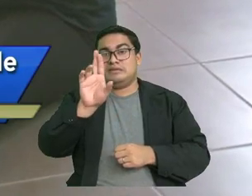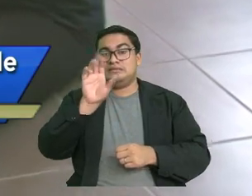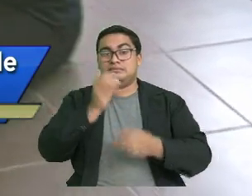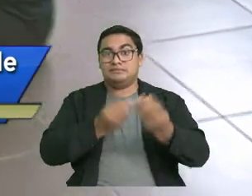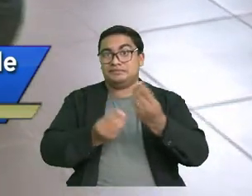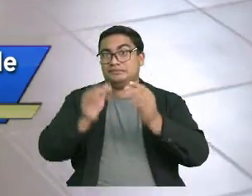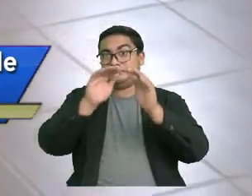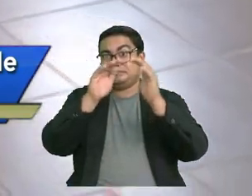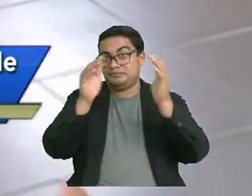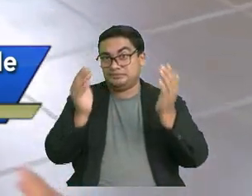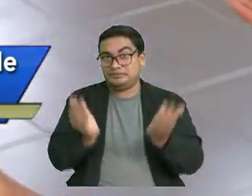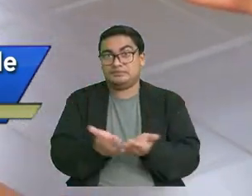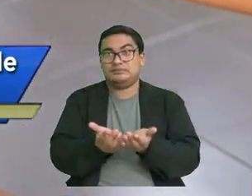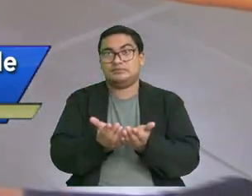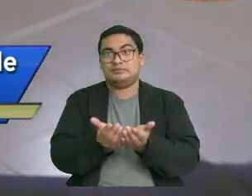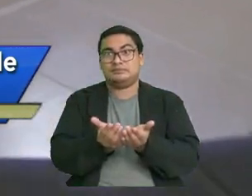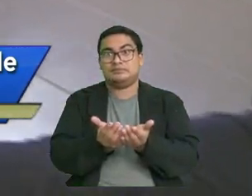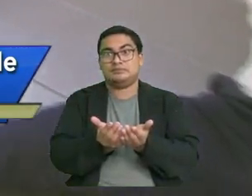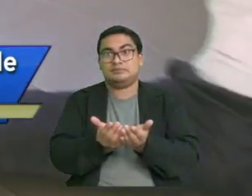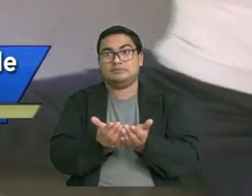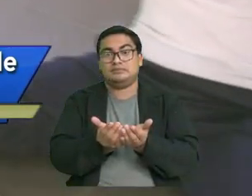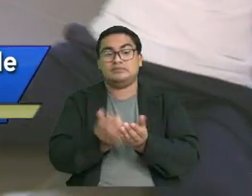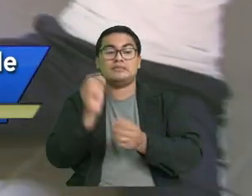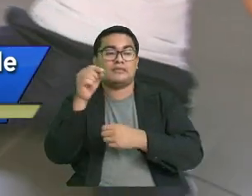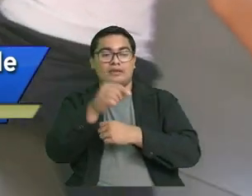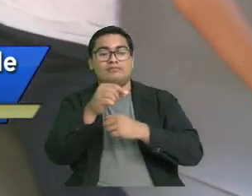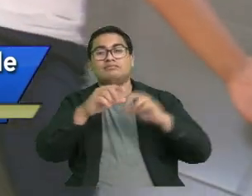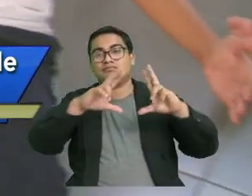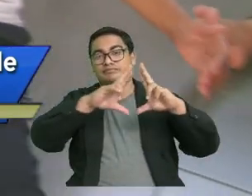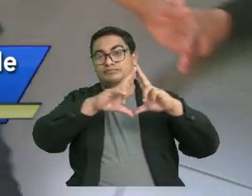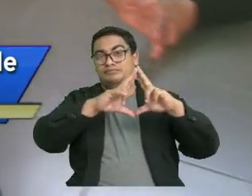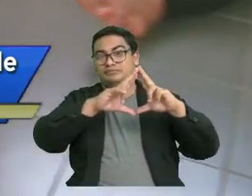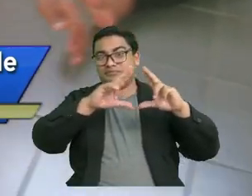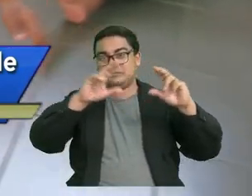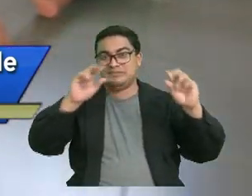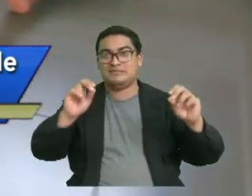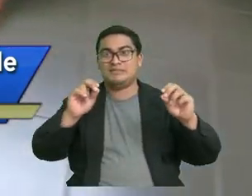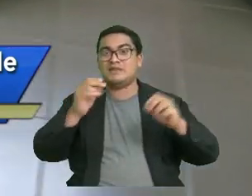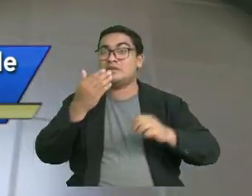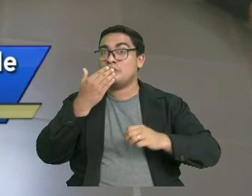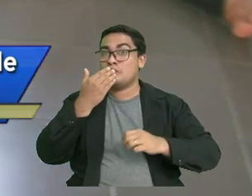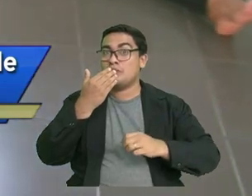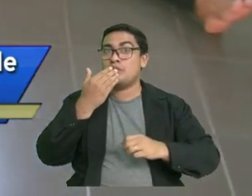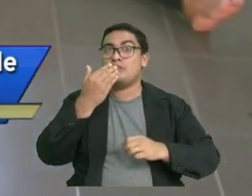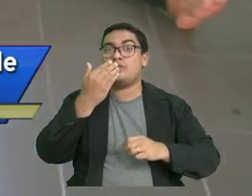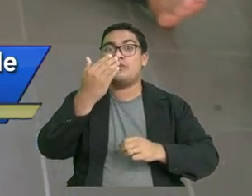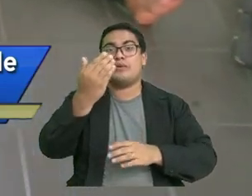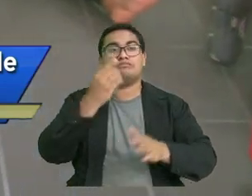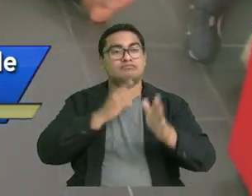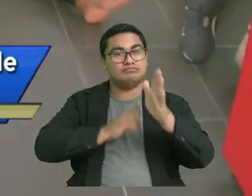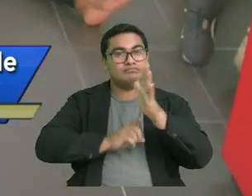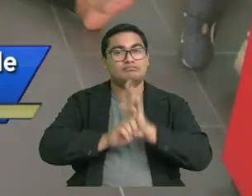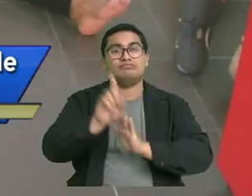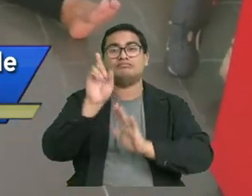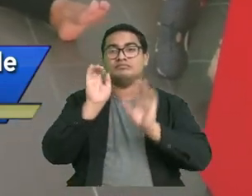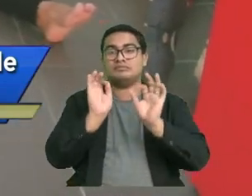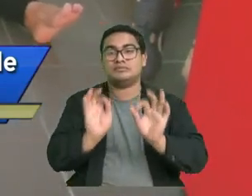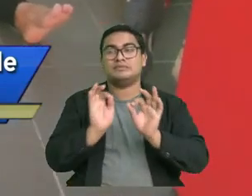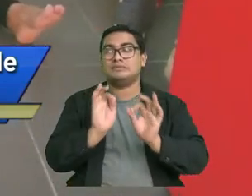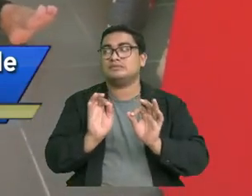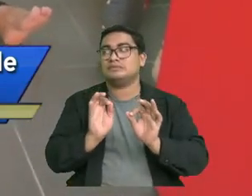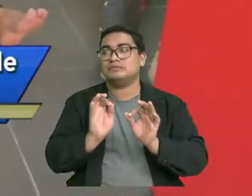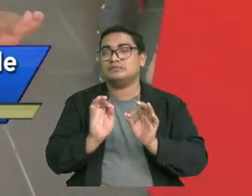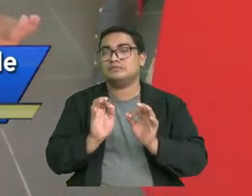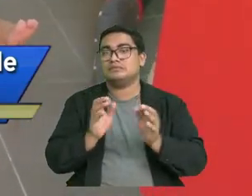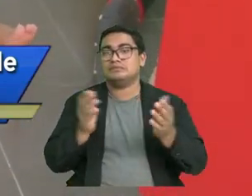Económico Mundial, ¿verdad?, con esa grande... avance y conquista. Con esa grande avance, ¿verdad?,